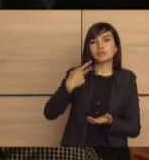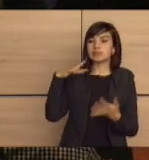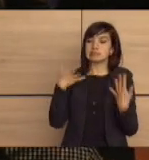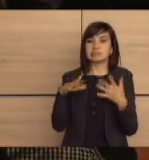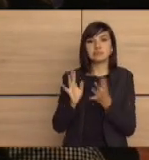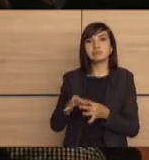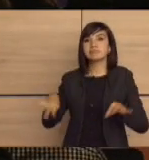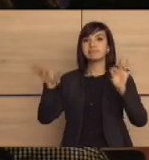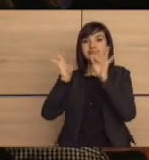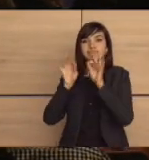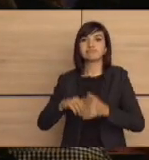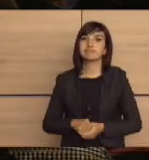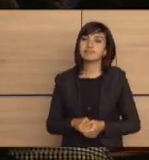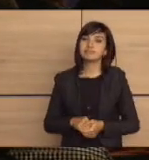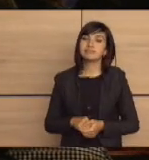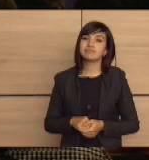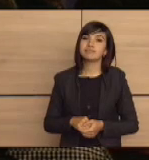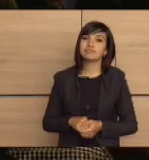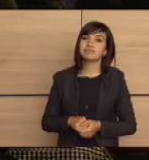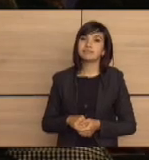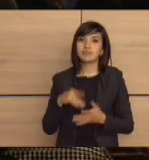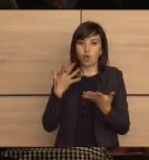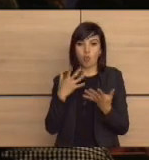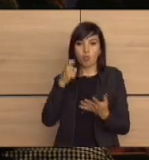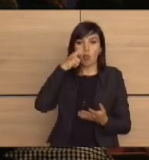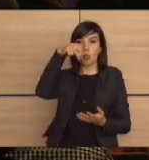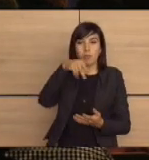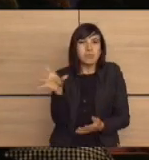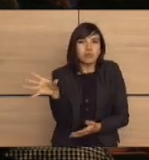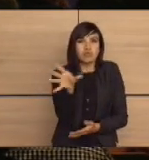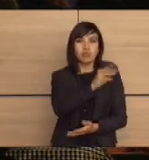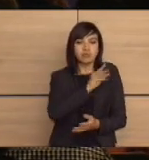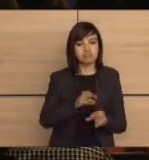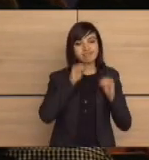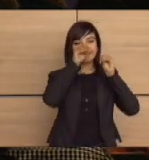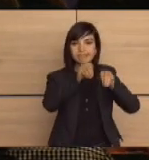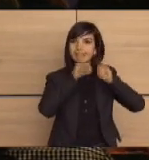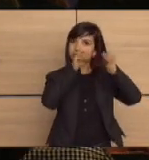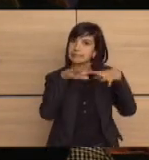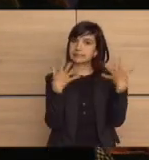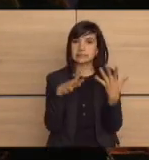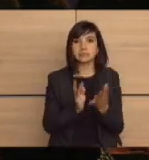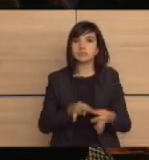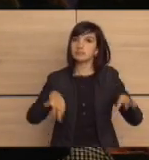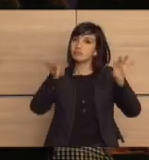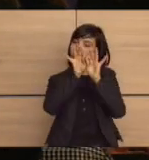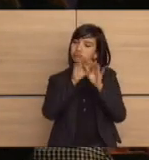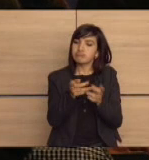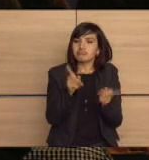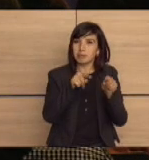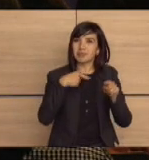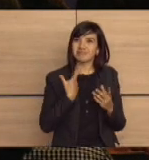clave y central en la formación humana y, por supuesto, en la formación